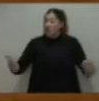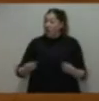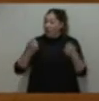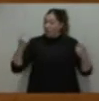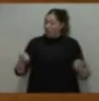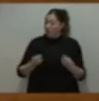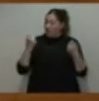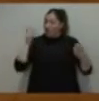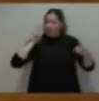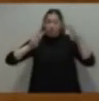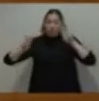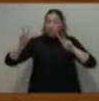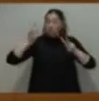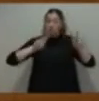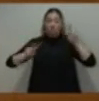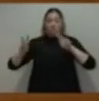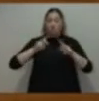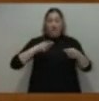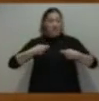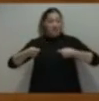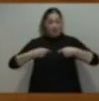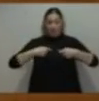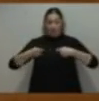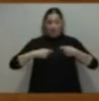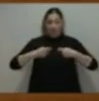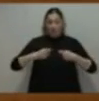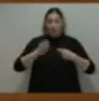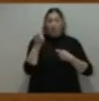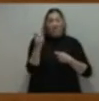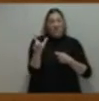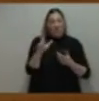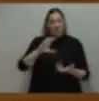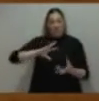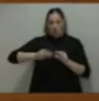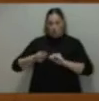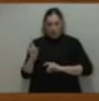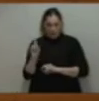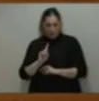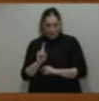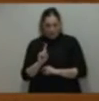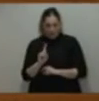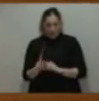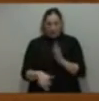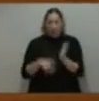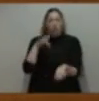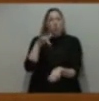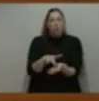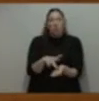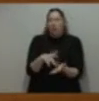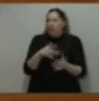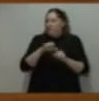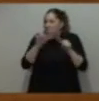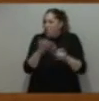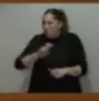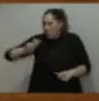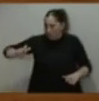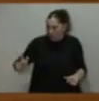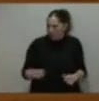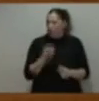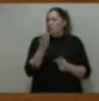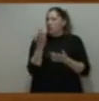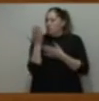los establecimientos que no apliquen esta tasa. Esta campaña de visibilización se podría hacer de muchas maneras. Hacemos una propuesta que evidentemente